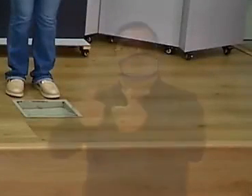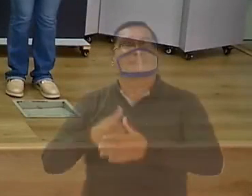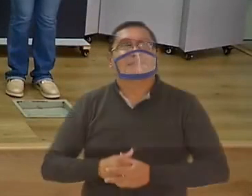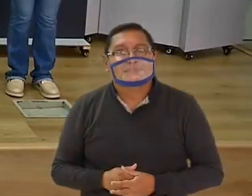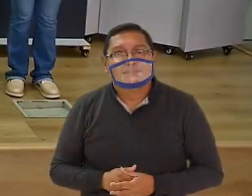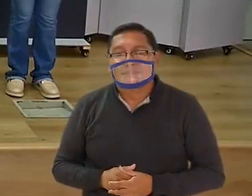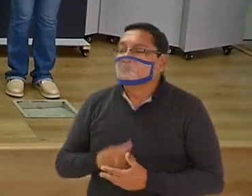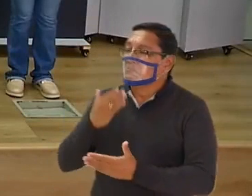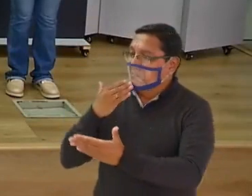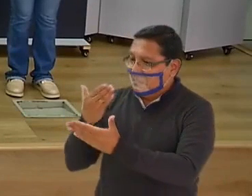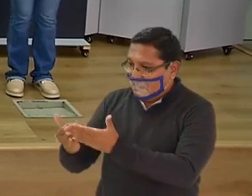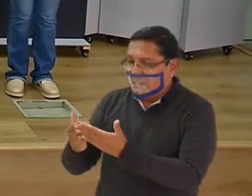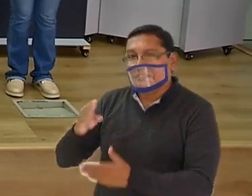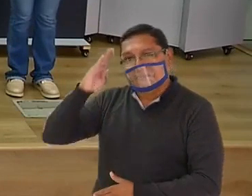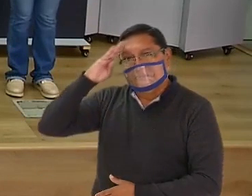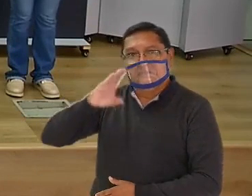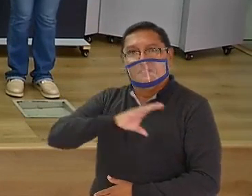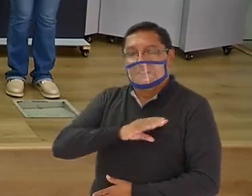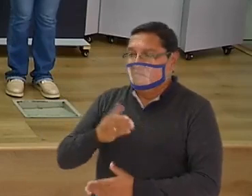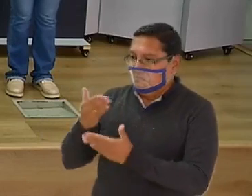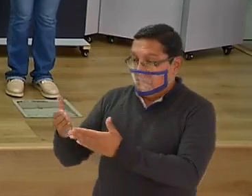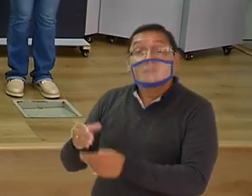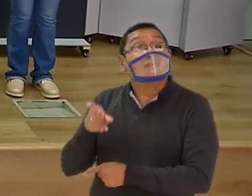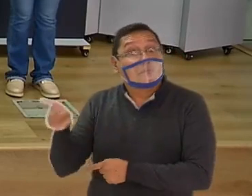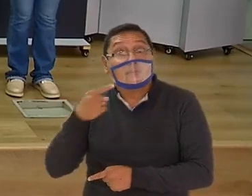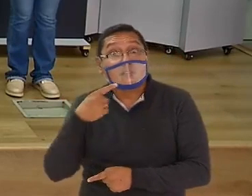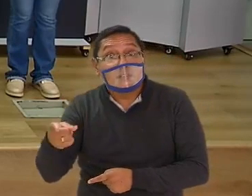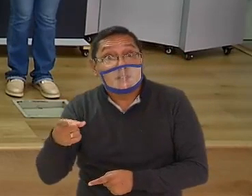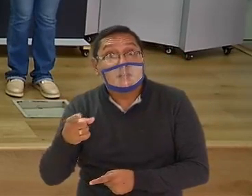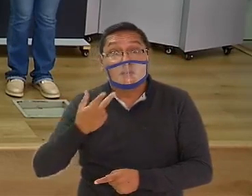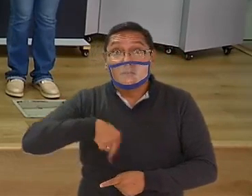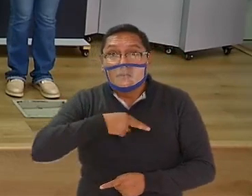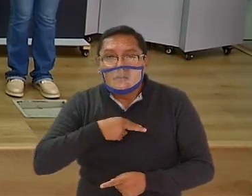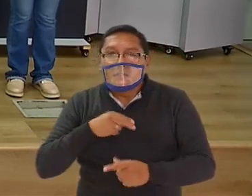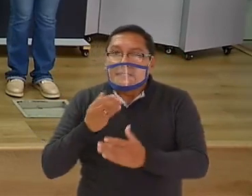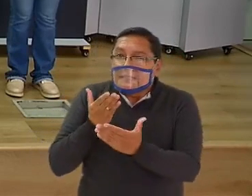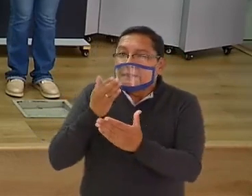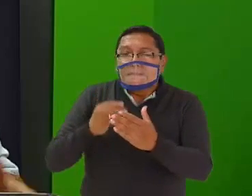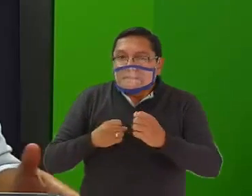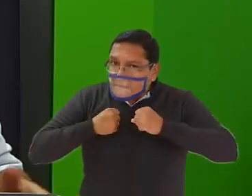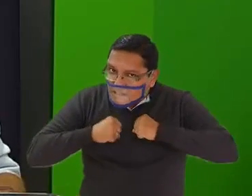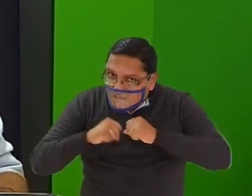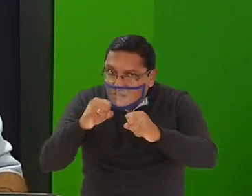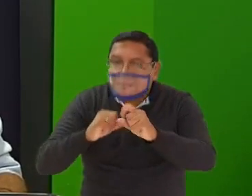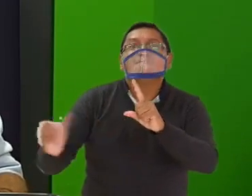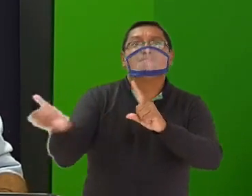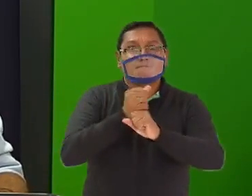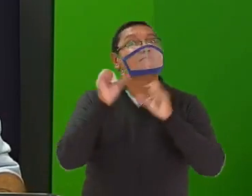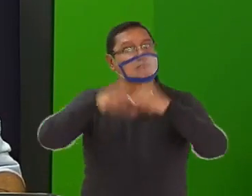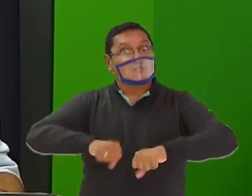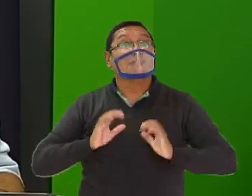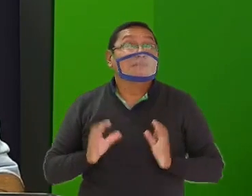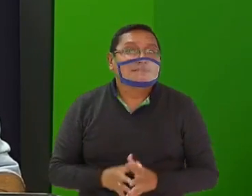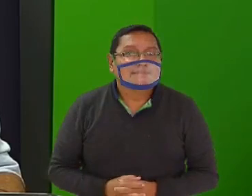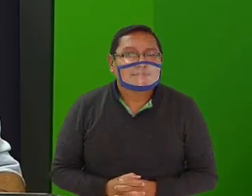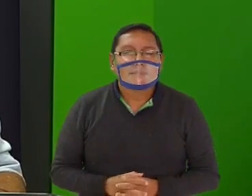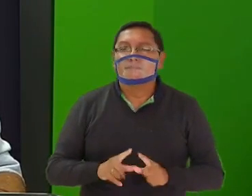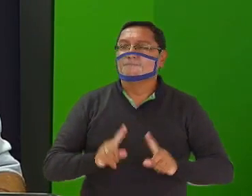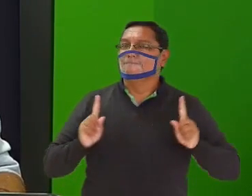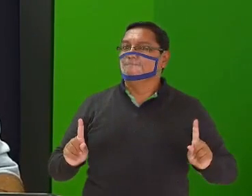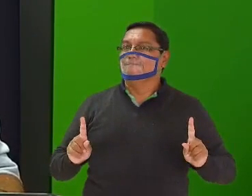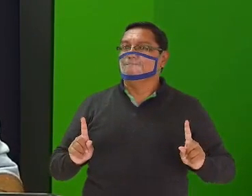Gracias, general. Como usted lo dice, nos lo propusimos y lo logramos. Pero barranquilleros, no es momento